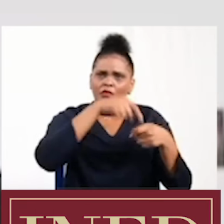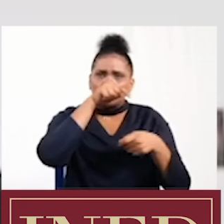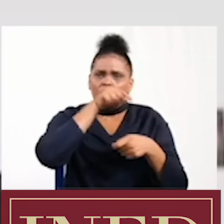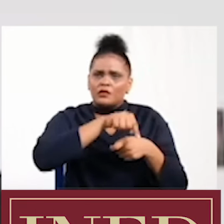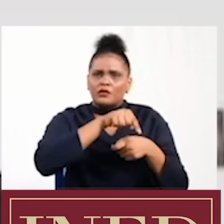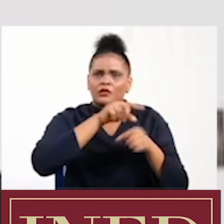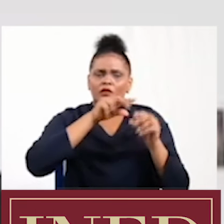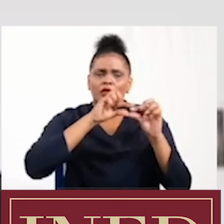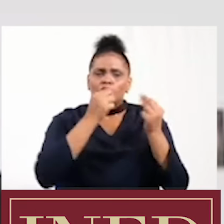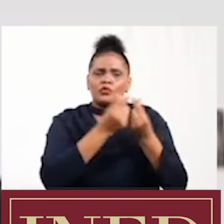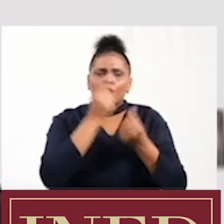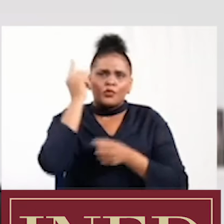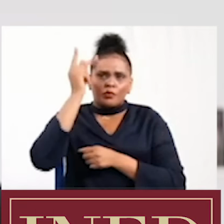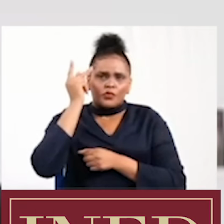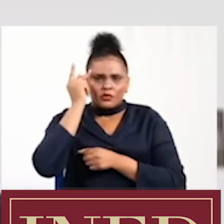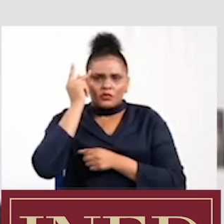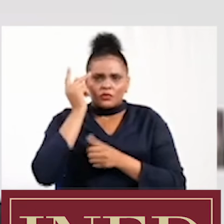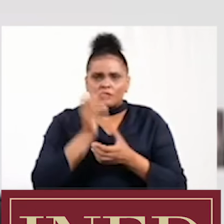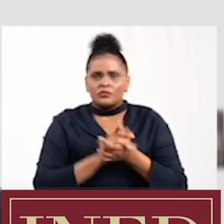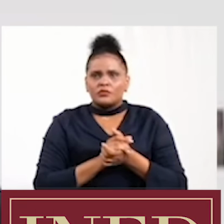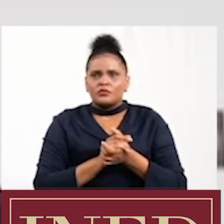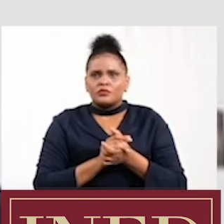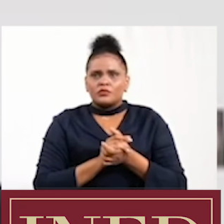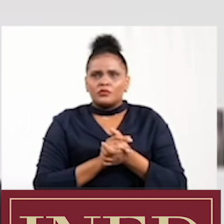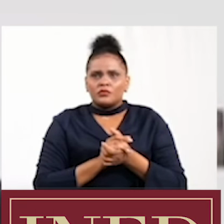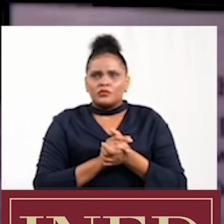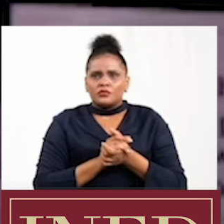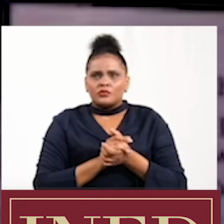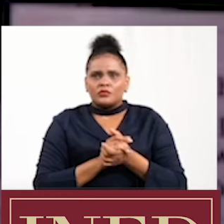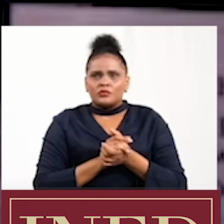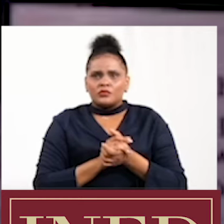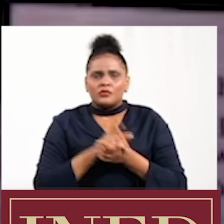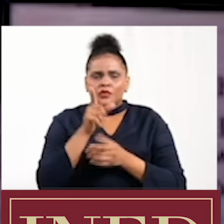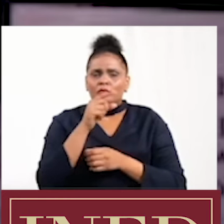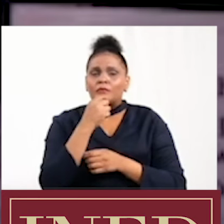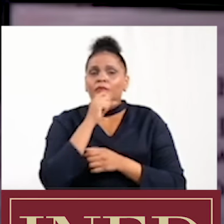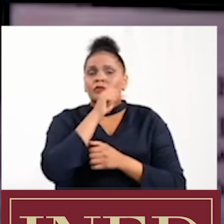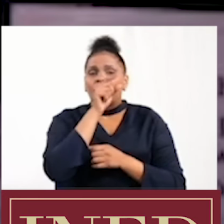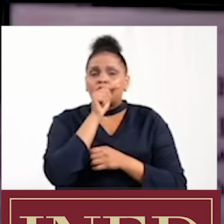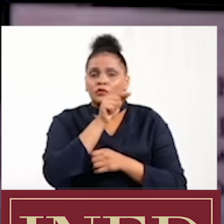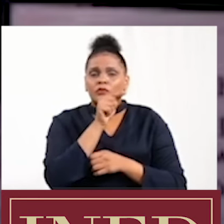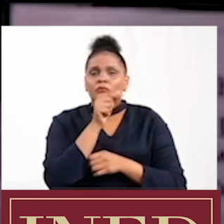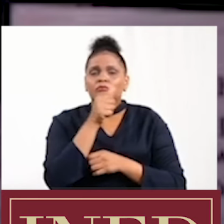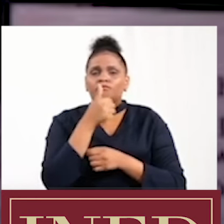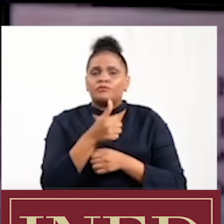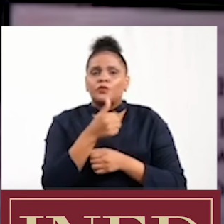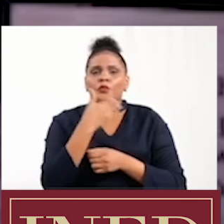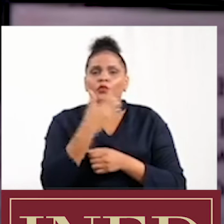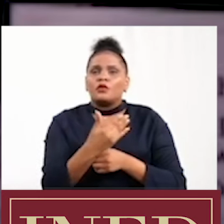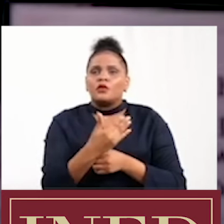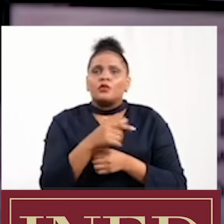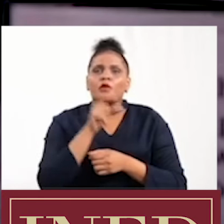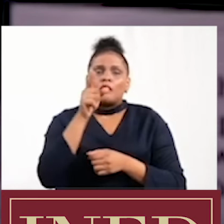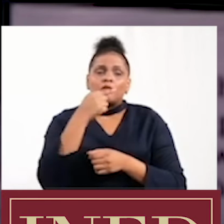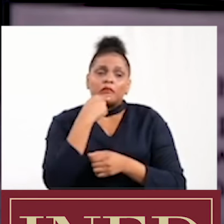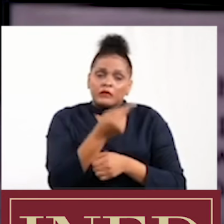en la política bueno es una buena pregunta yo diría